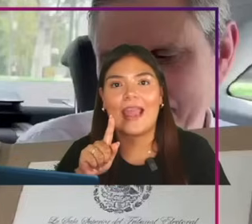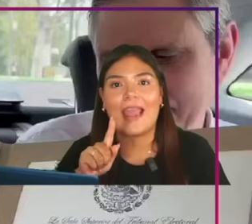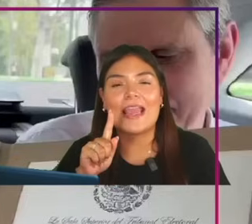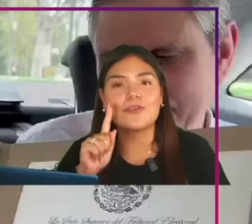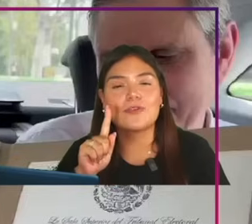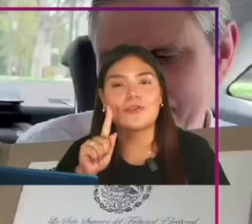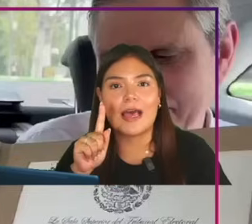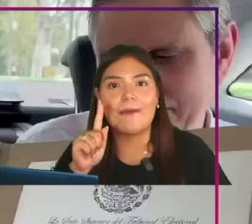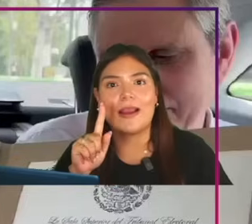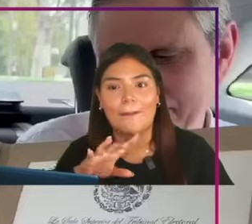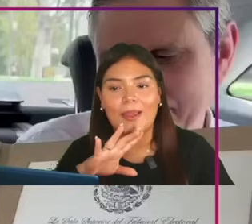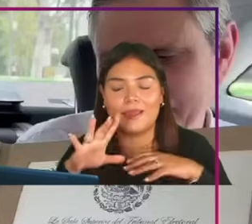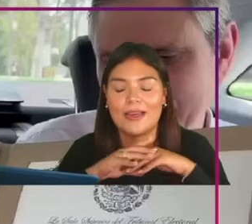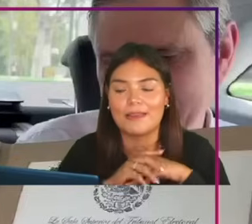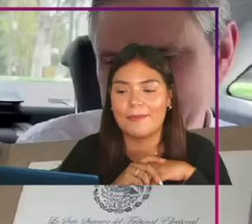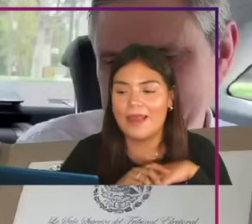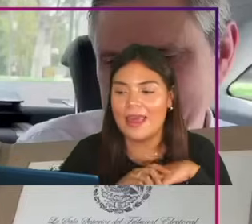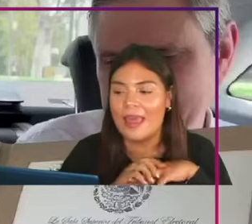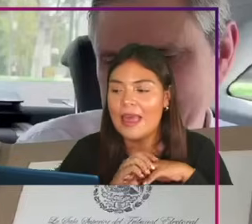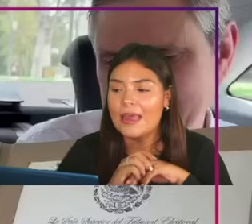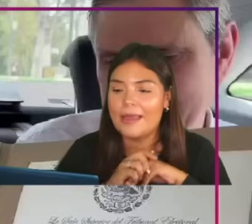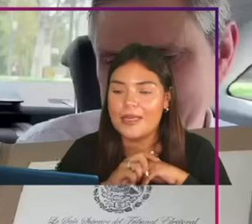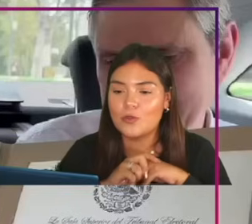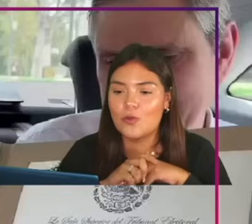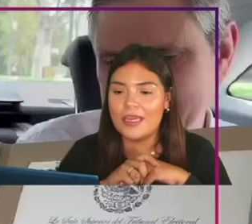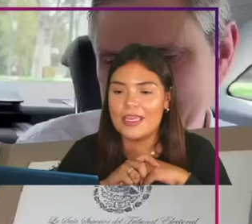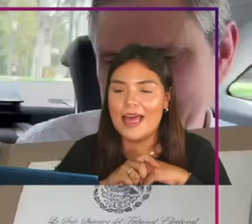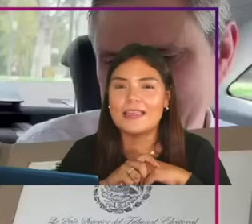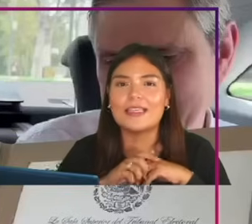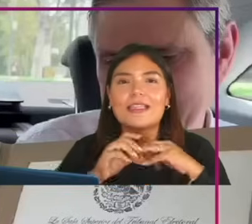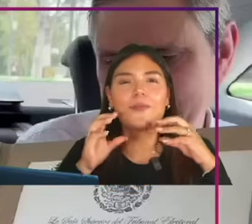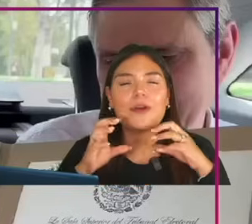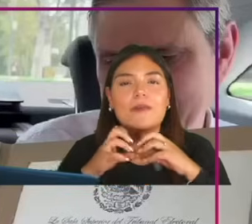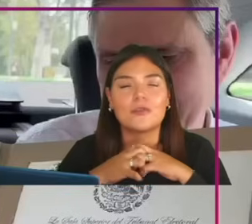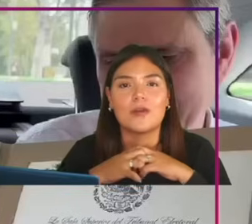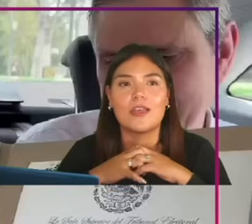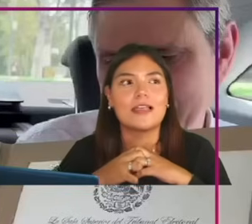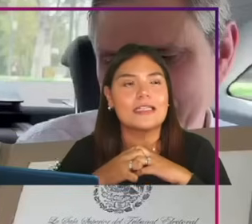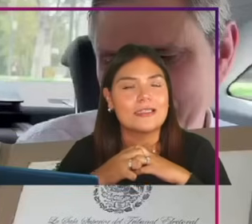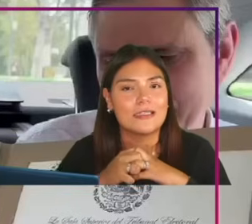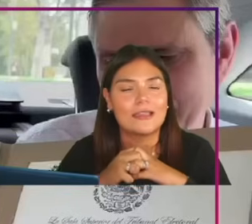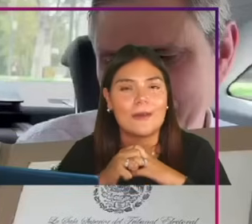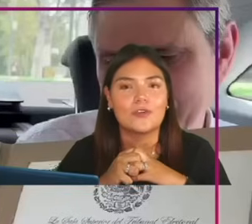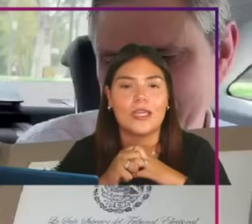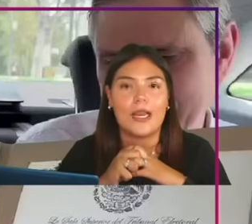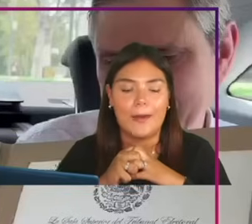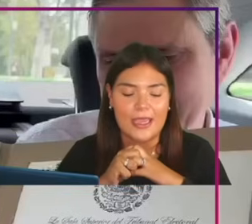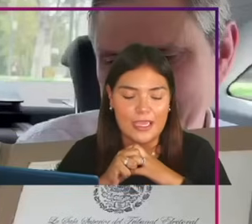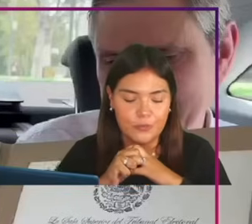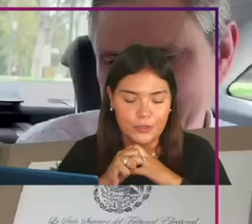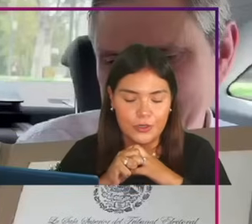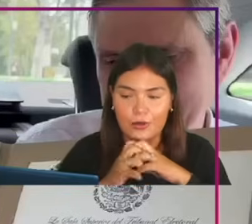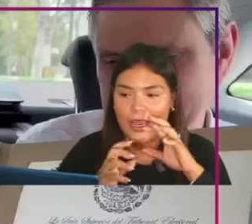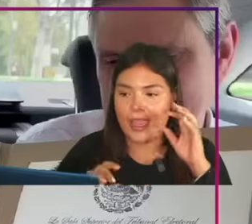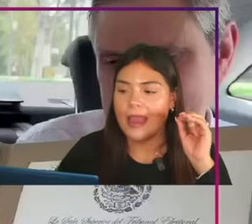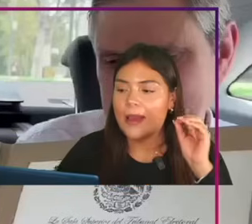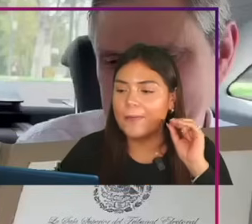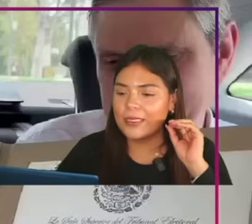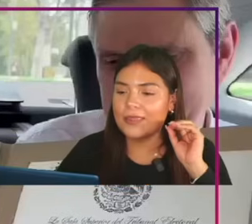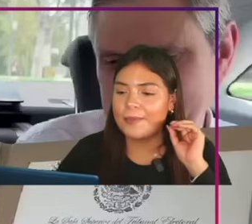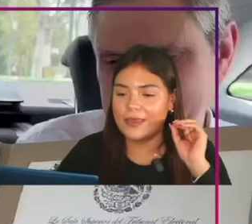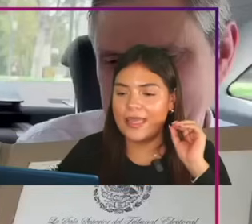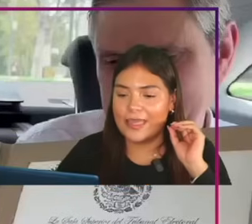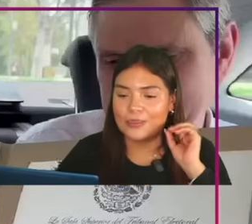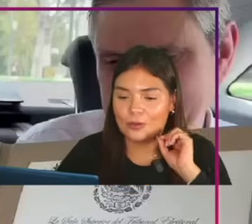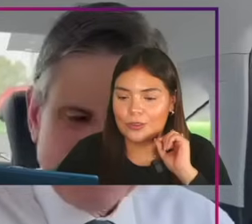porque eso nos abre la mente en el tema de De masculinidades qué tipo de masculinidades necesitamos en el país pues yo creo que